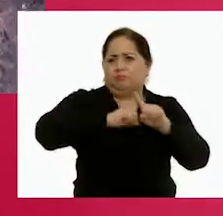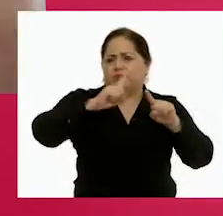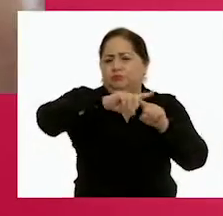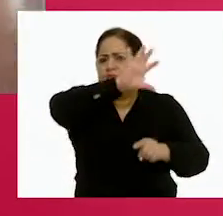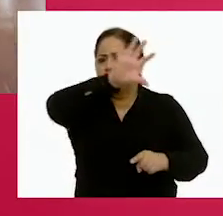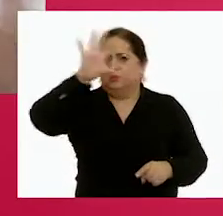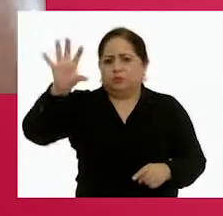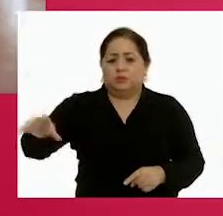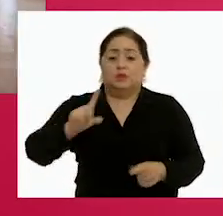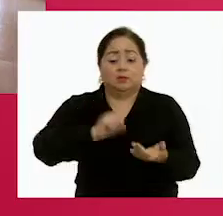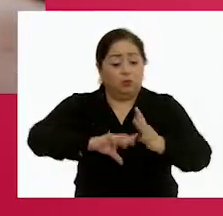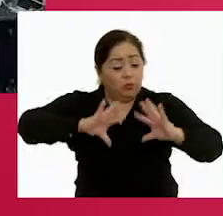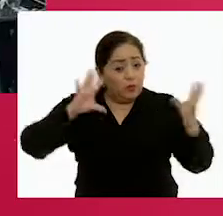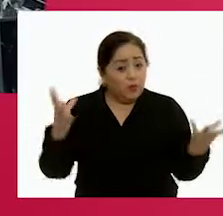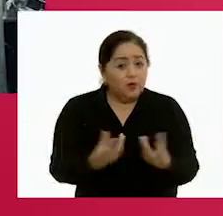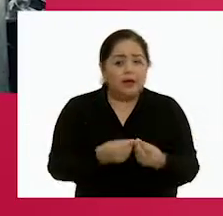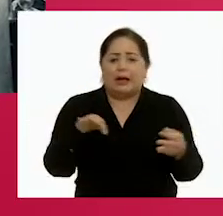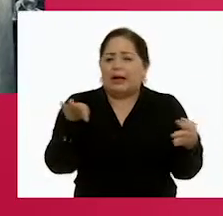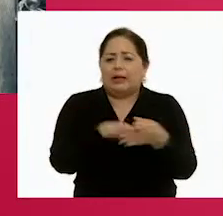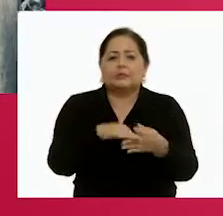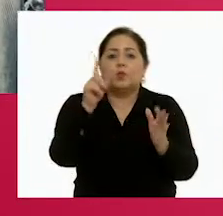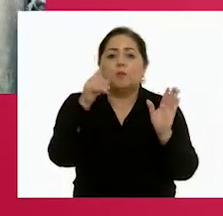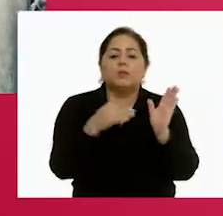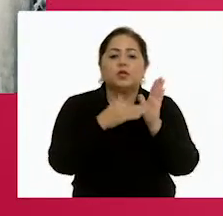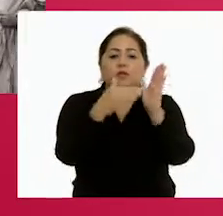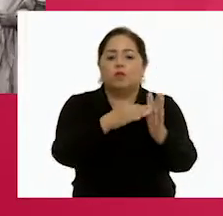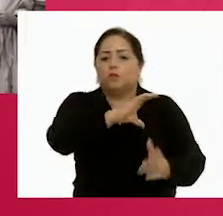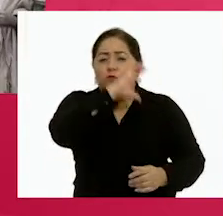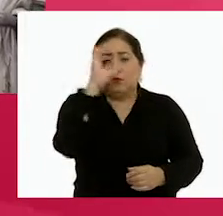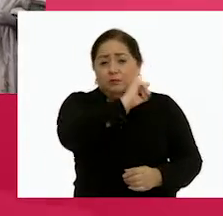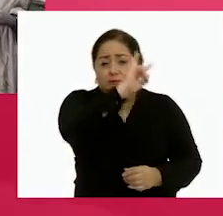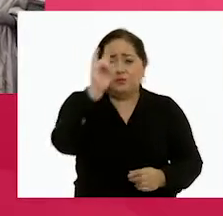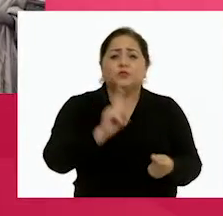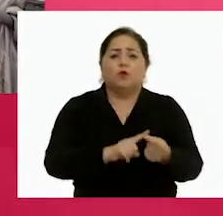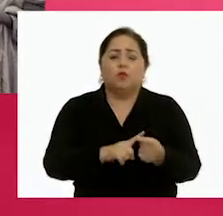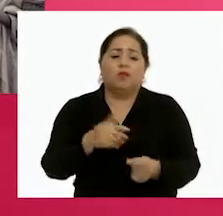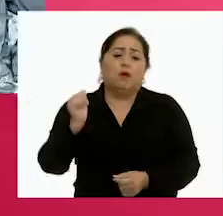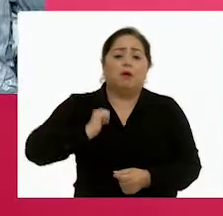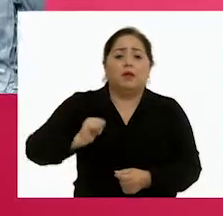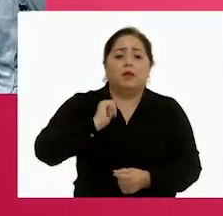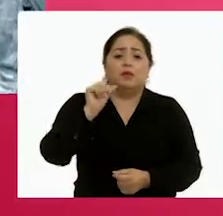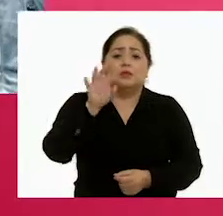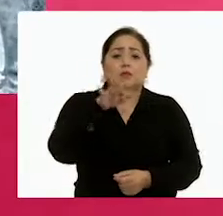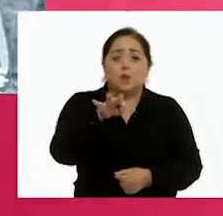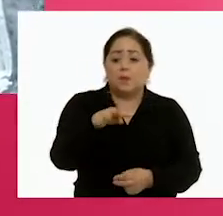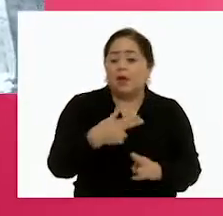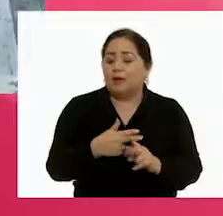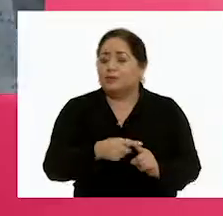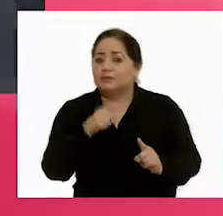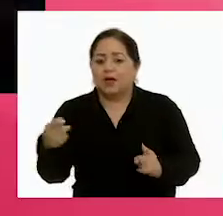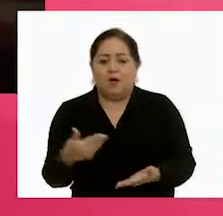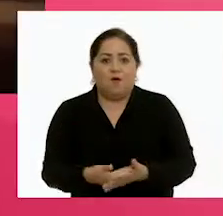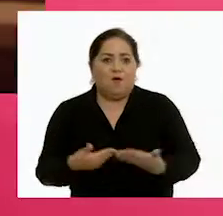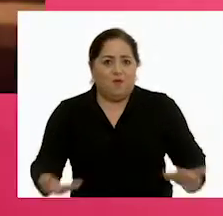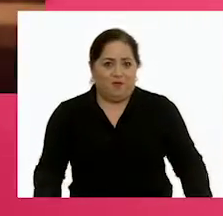colecciones, que en total suman casi 1 millón de fotografías producidas desde el siglo XIX hasta nuestros